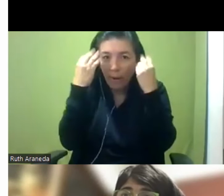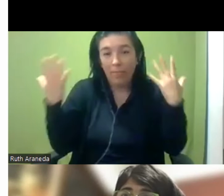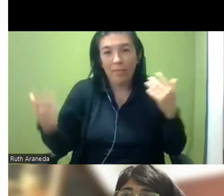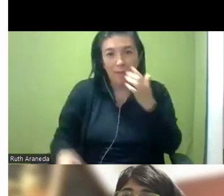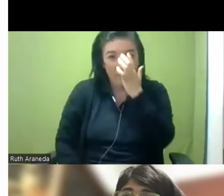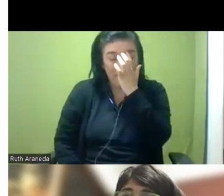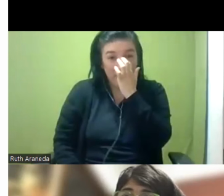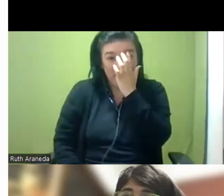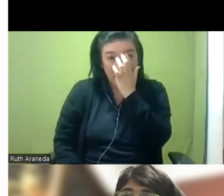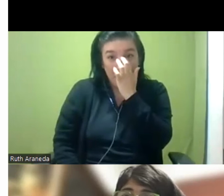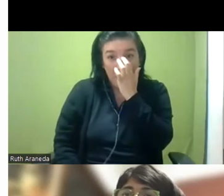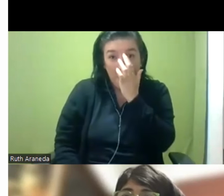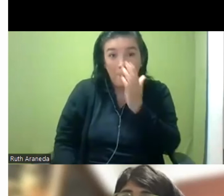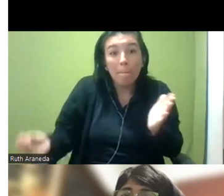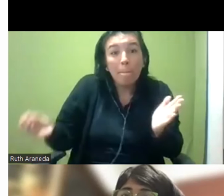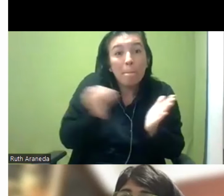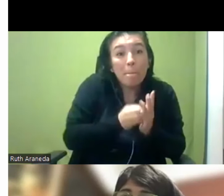gracias.